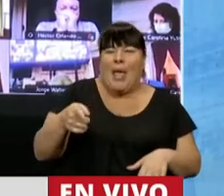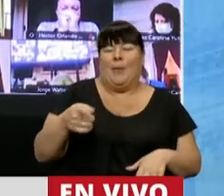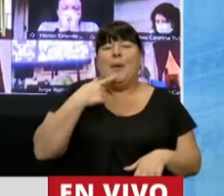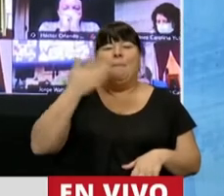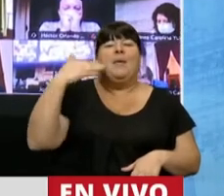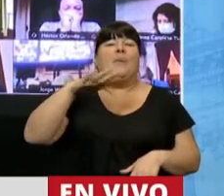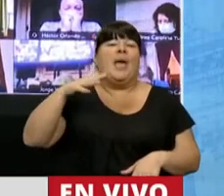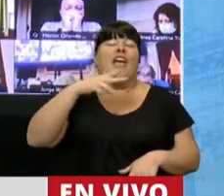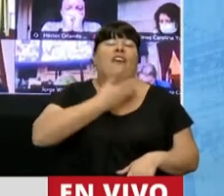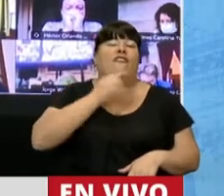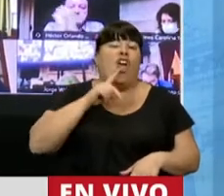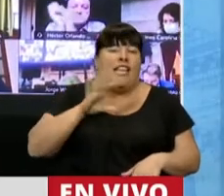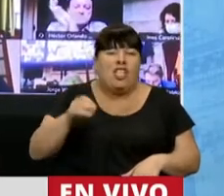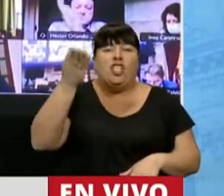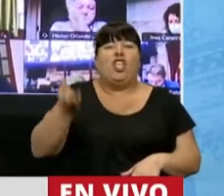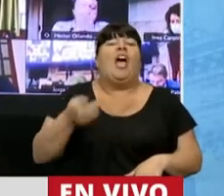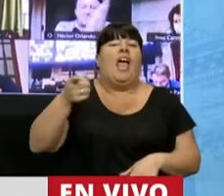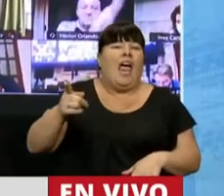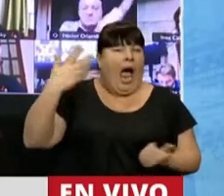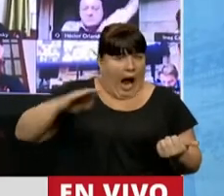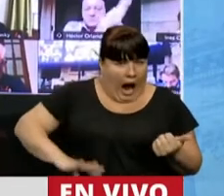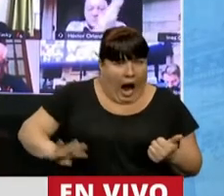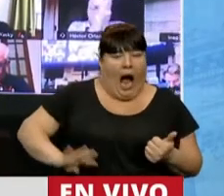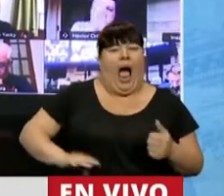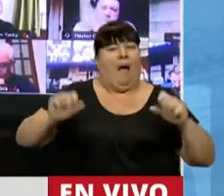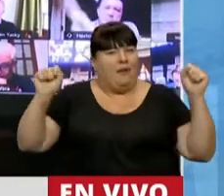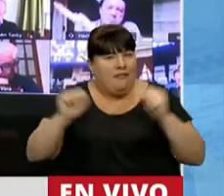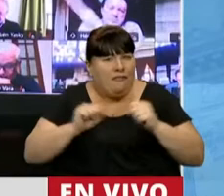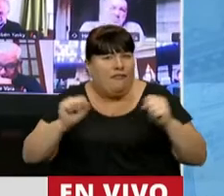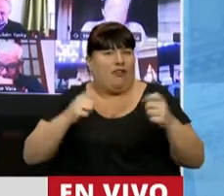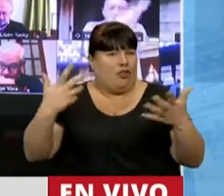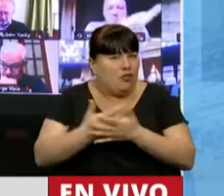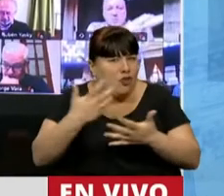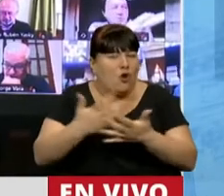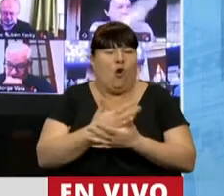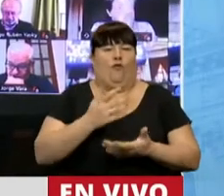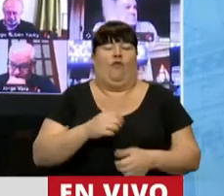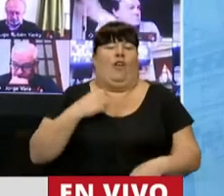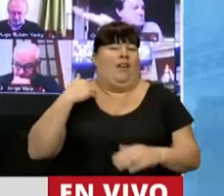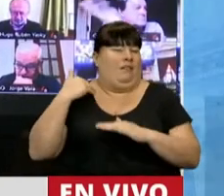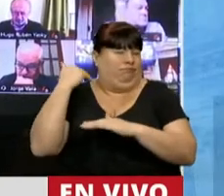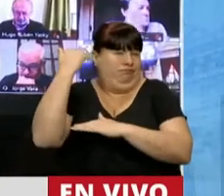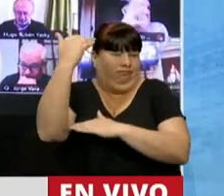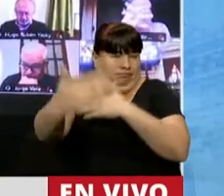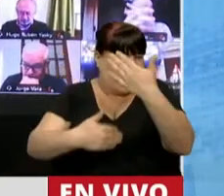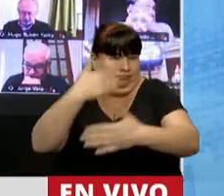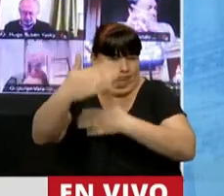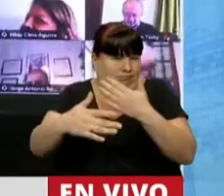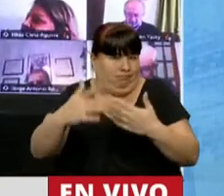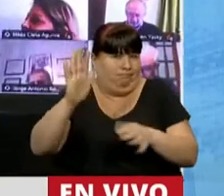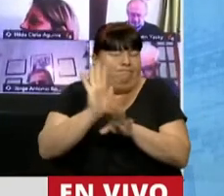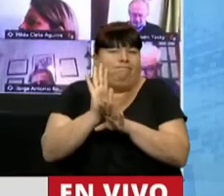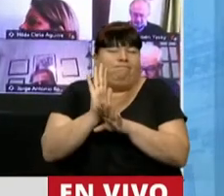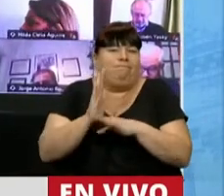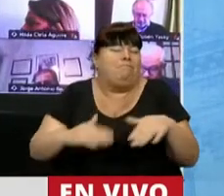Ese pibe de Fiorito, ese pibe que pasó hambre, que pasó frío, que llegó a lo más alto que se puede llegar